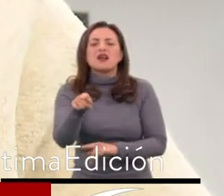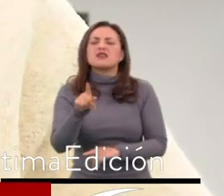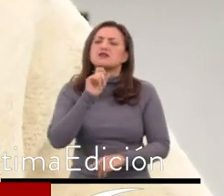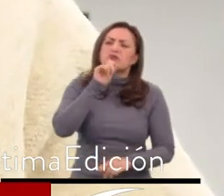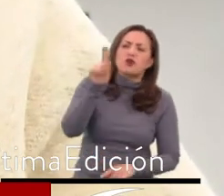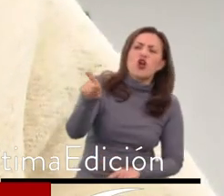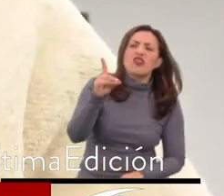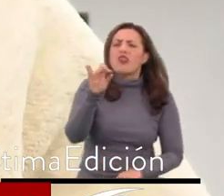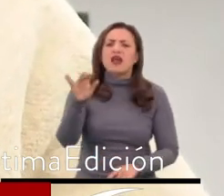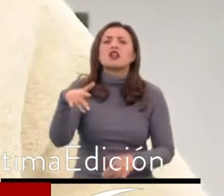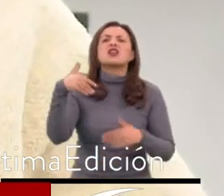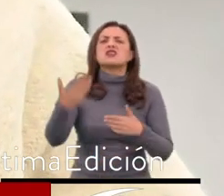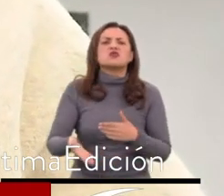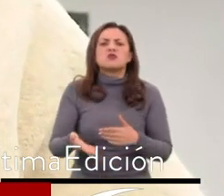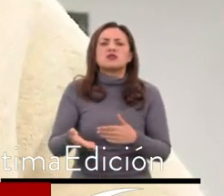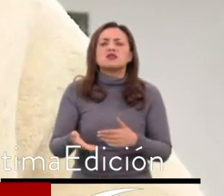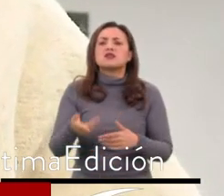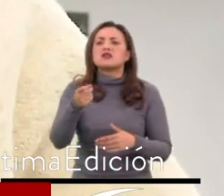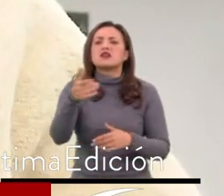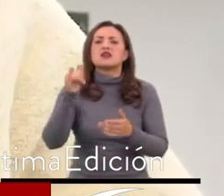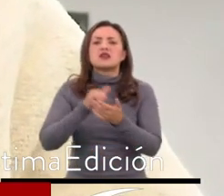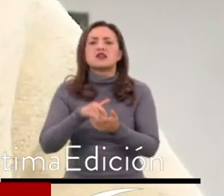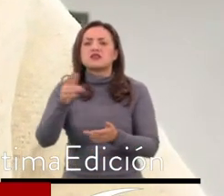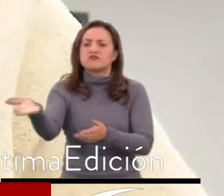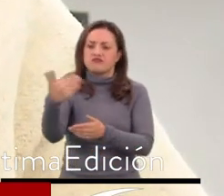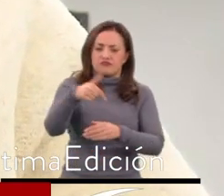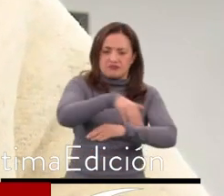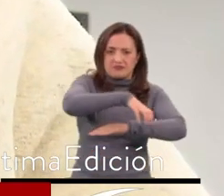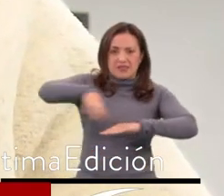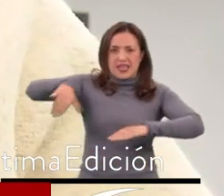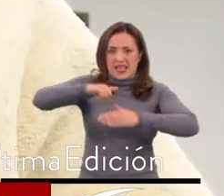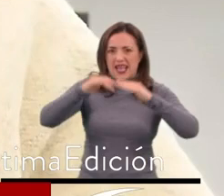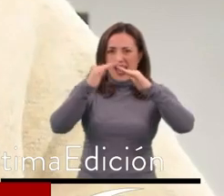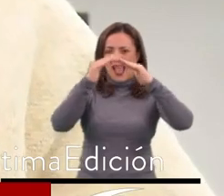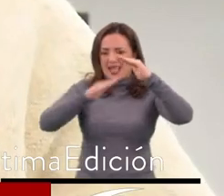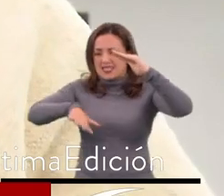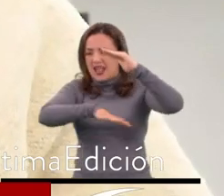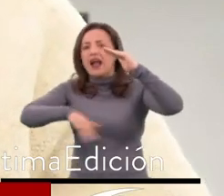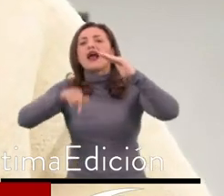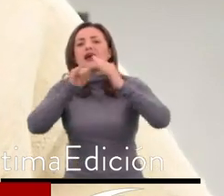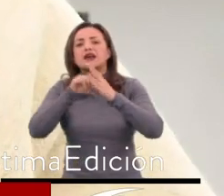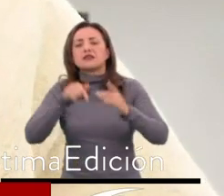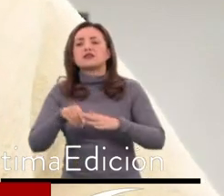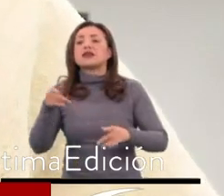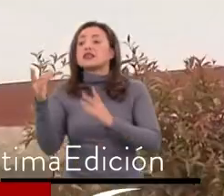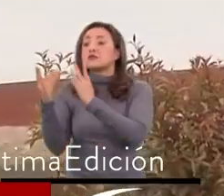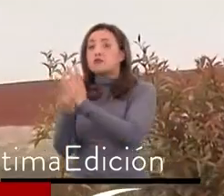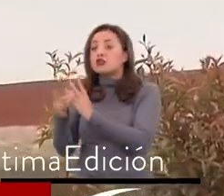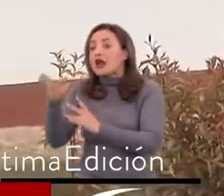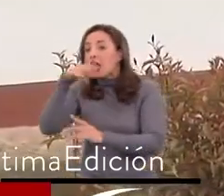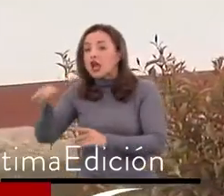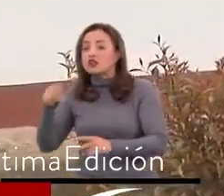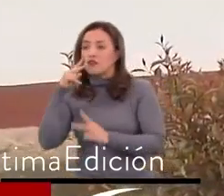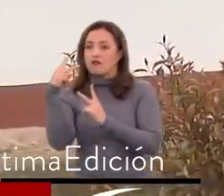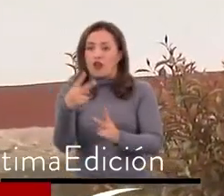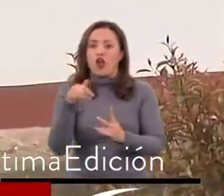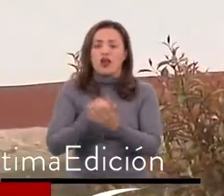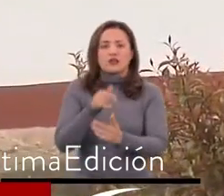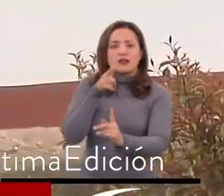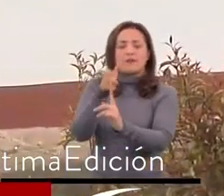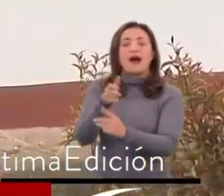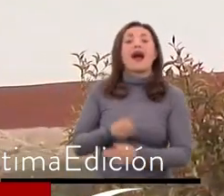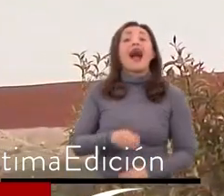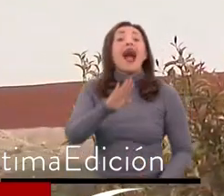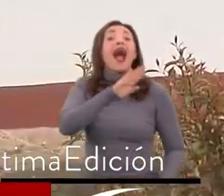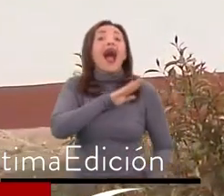lo preguntan, él suben al hall de la casa y también le disparan en frente de la señora y los hijos. El alcalde es el único que habla